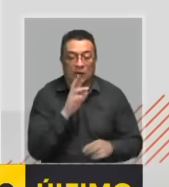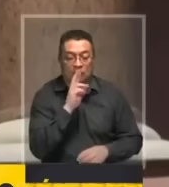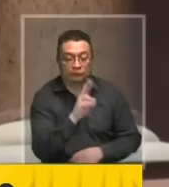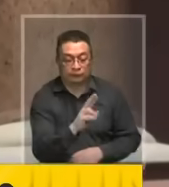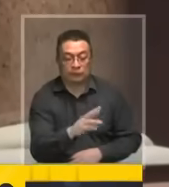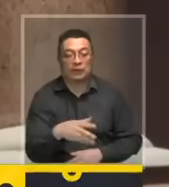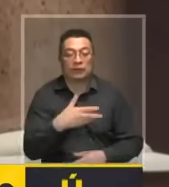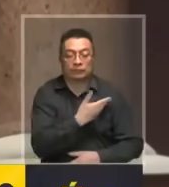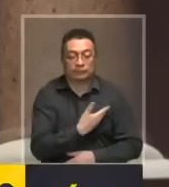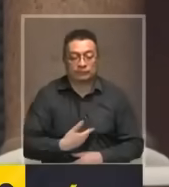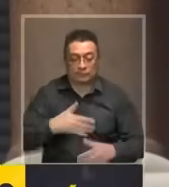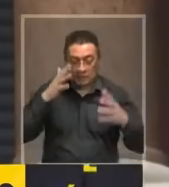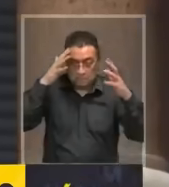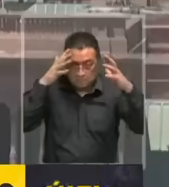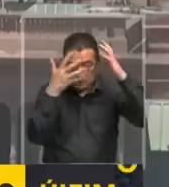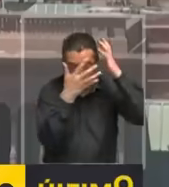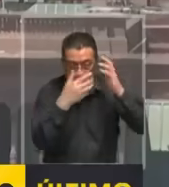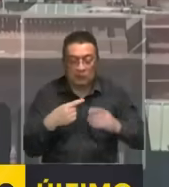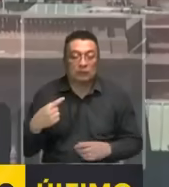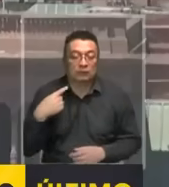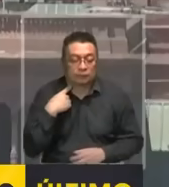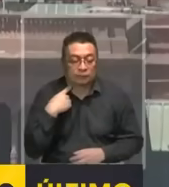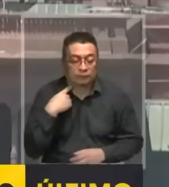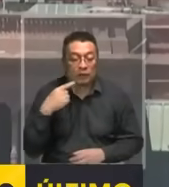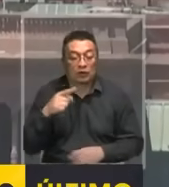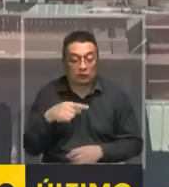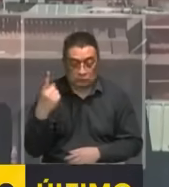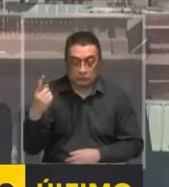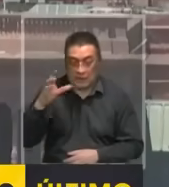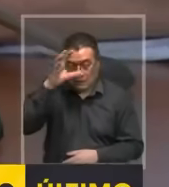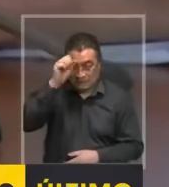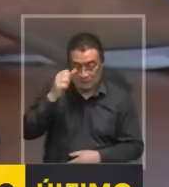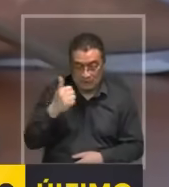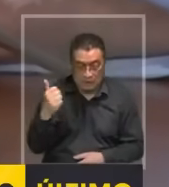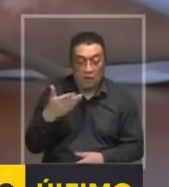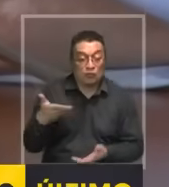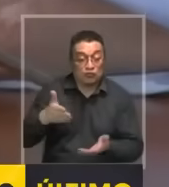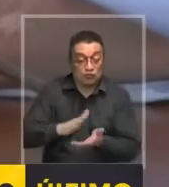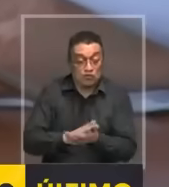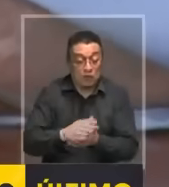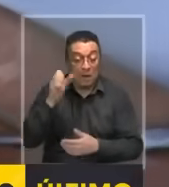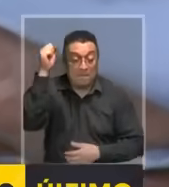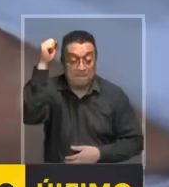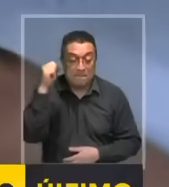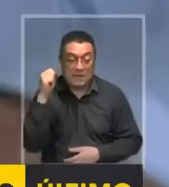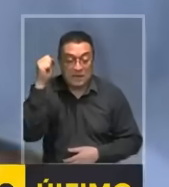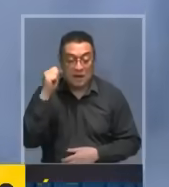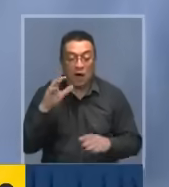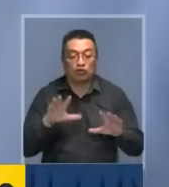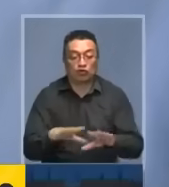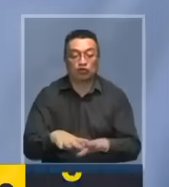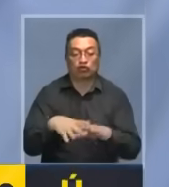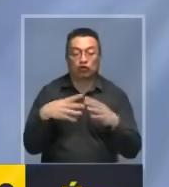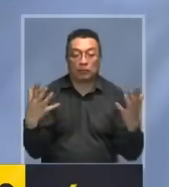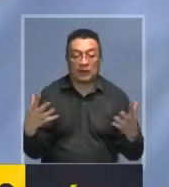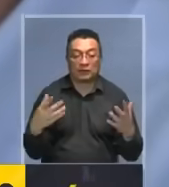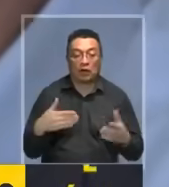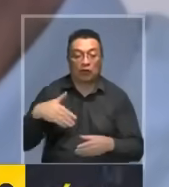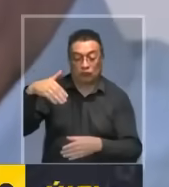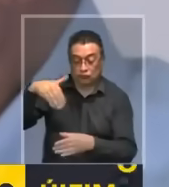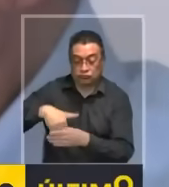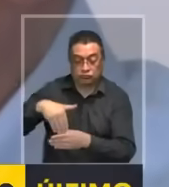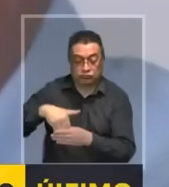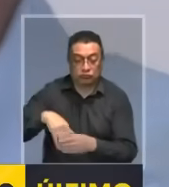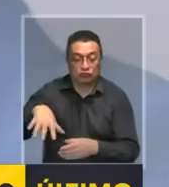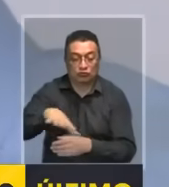gobierno de Javier Milei tras el accidente. Al otro lado de la cordillera, la muerte de Sebastián Piñera sorprendió en votación a